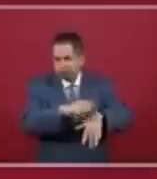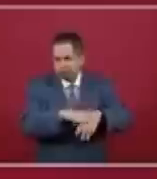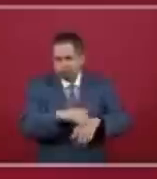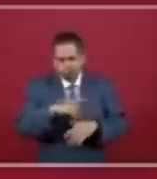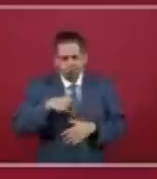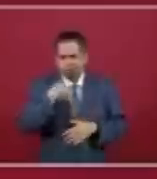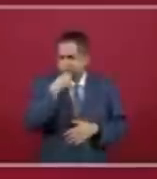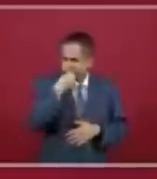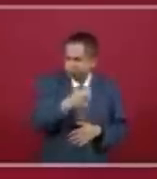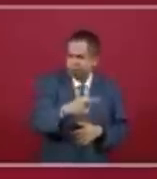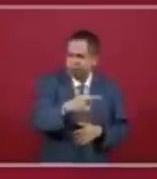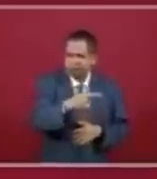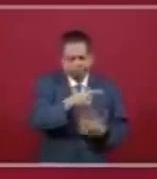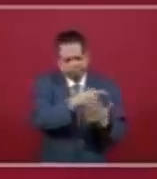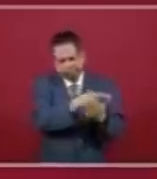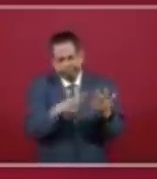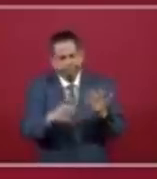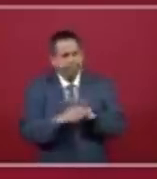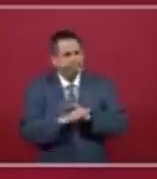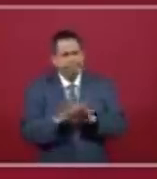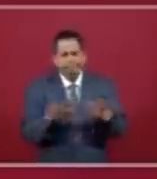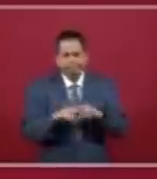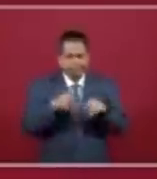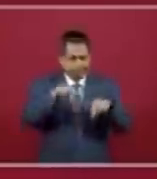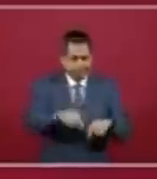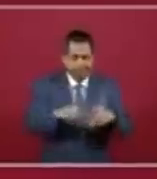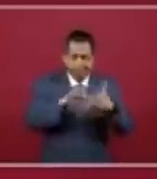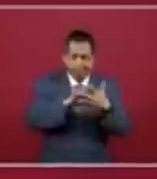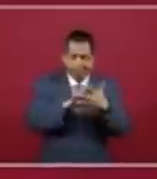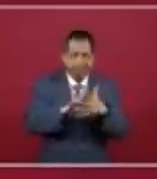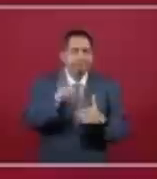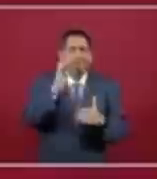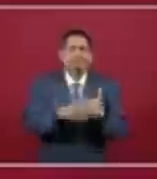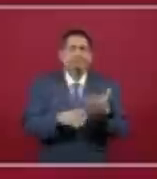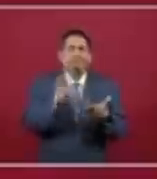decirles de que ya no va a ser prisión